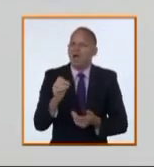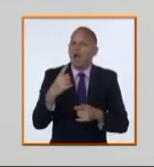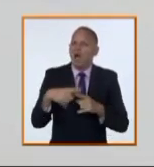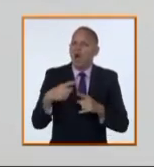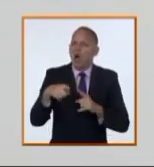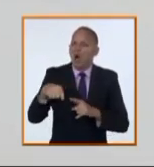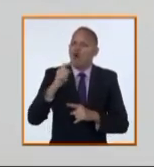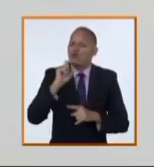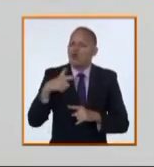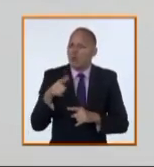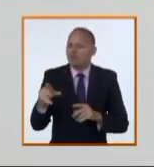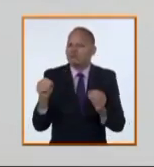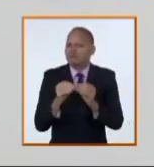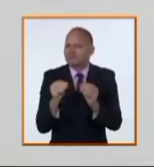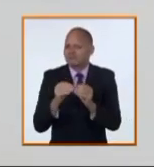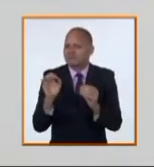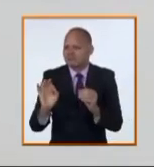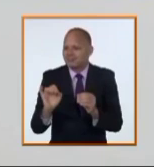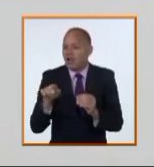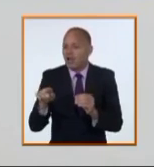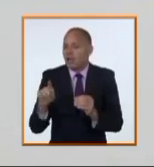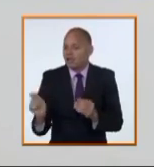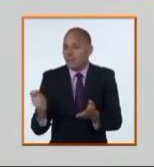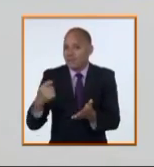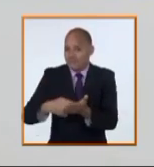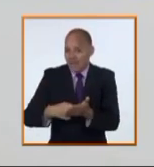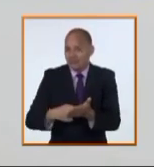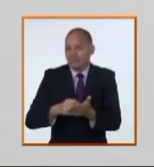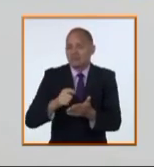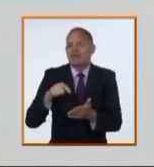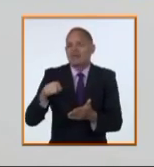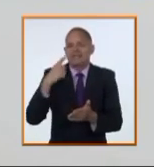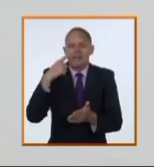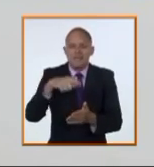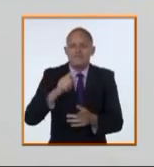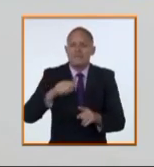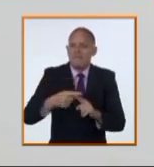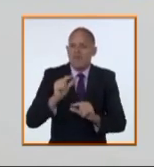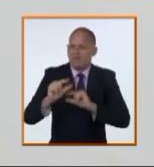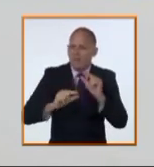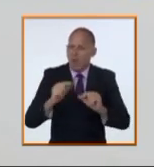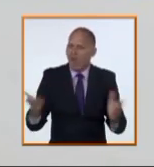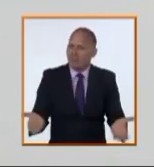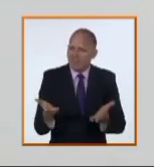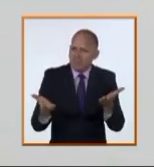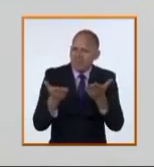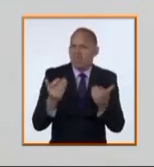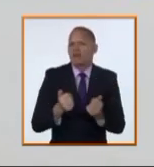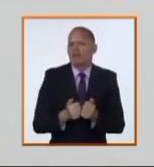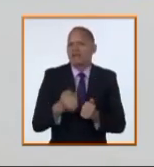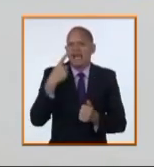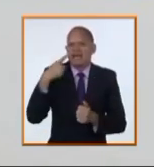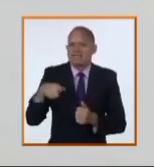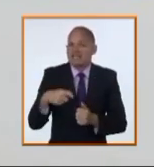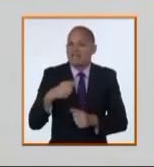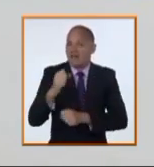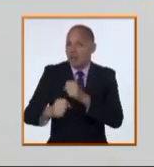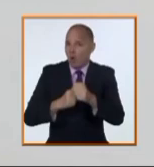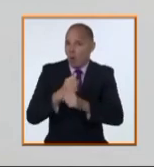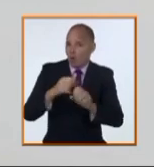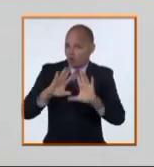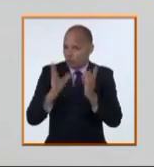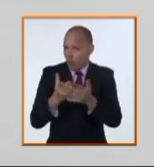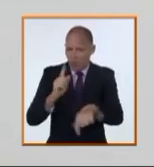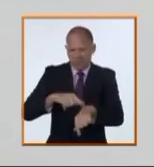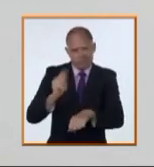y la bancarización con el desarrollo con la eficiencia con la inmediatez con la seguridad y